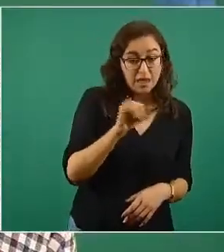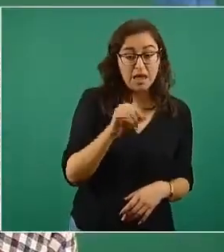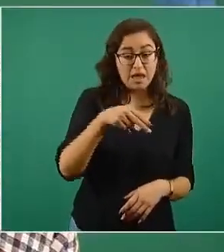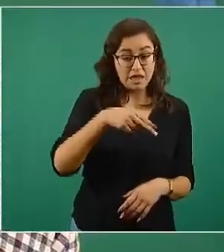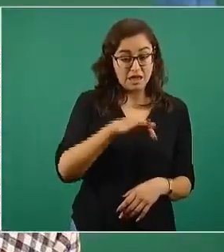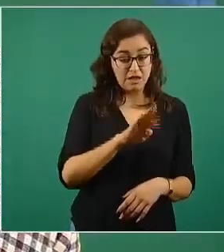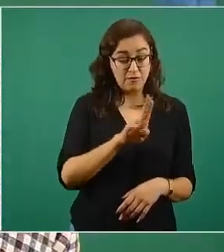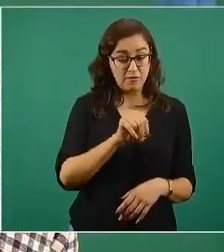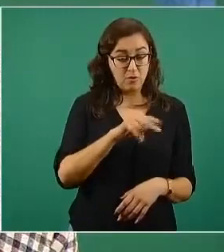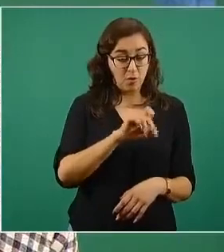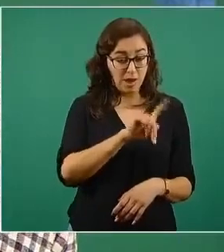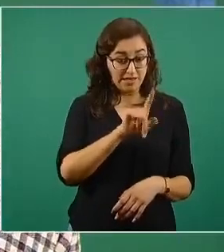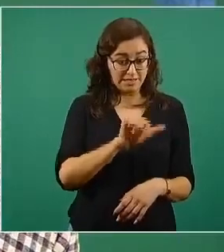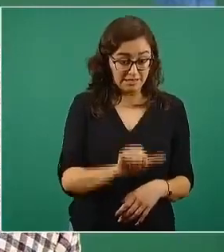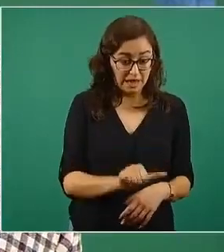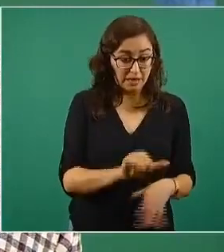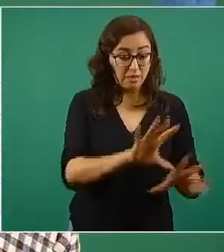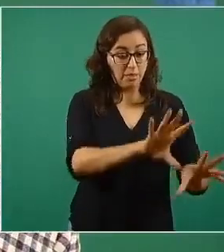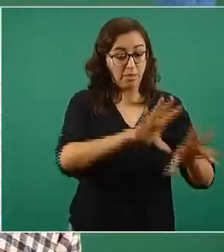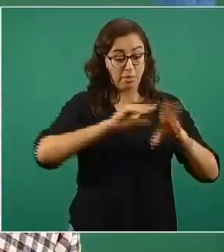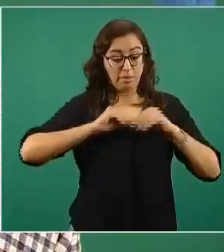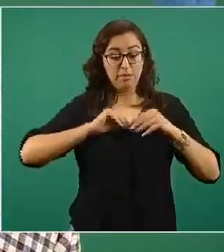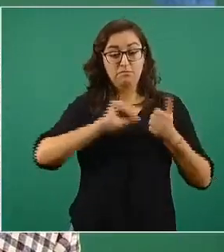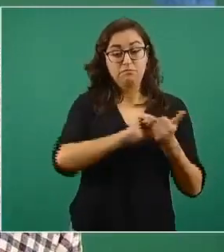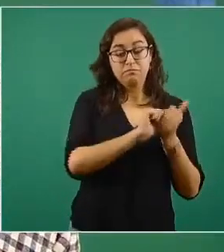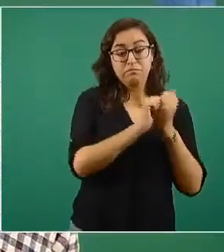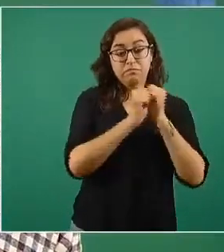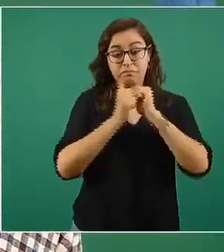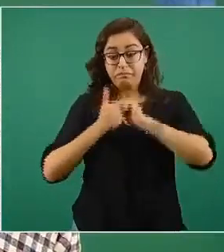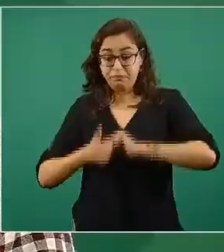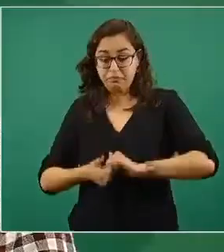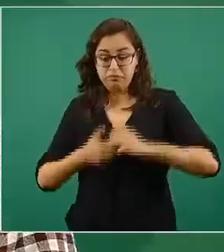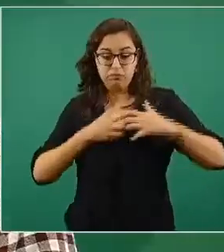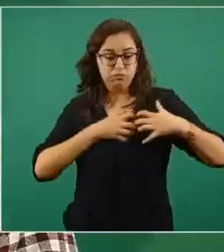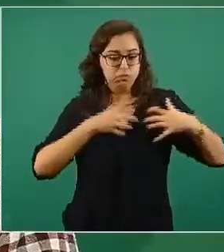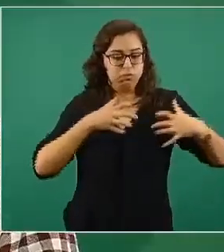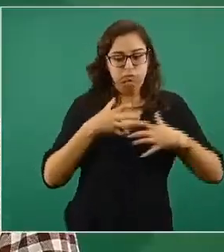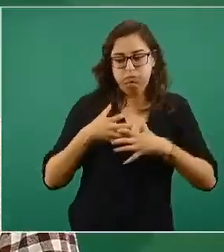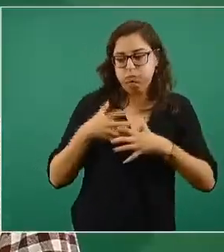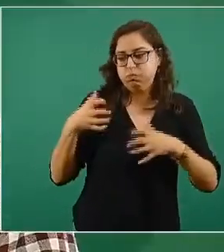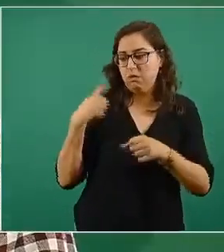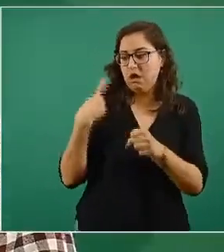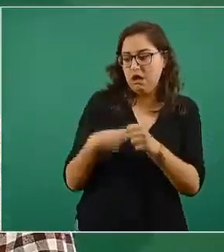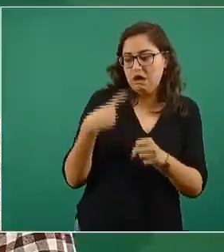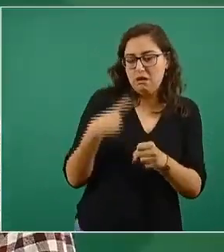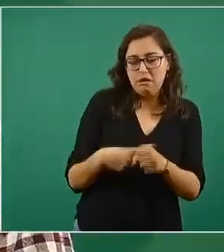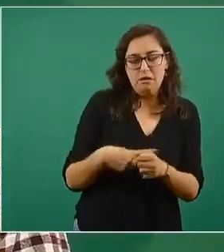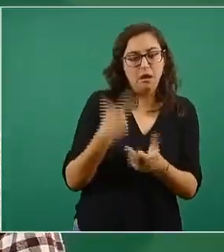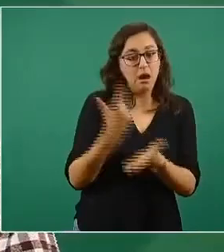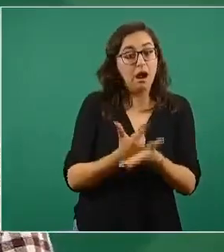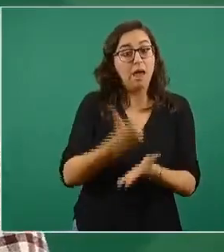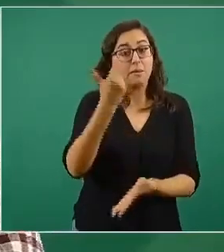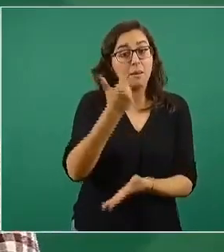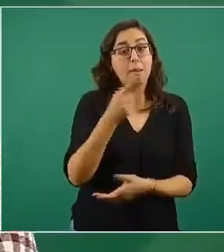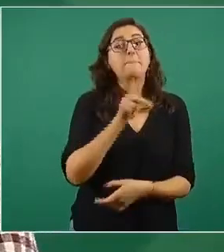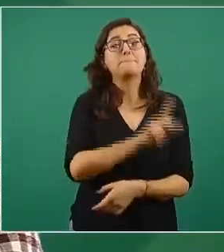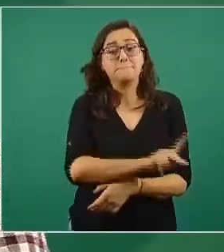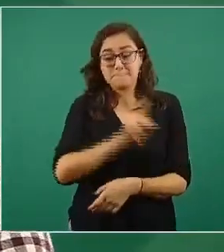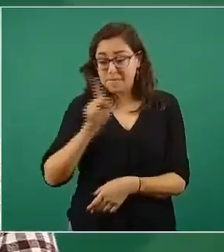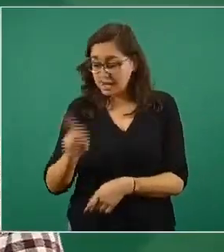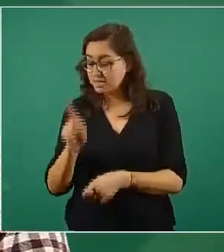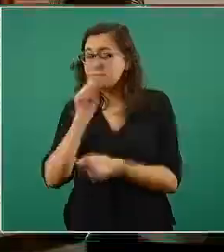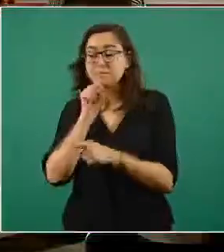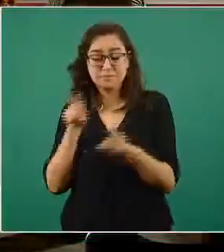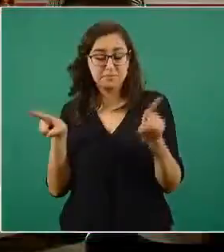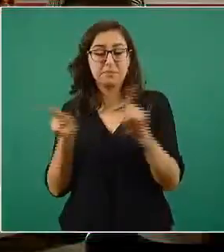una neumonitis, que puede ser en muchos aspectos semejante a la que causa SARS-CoV-2. El